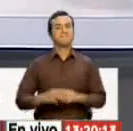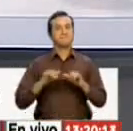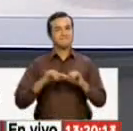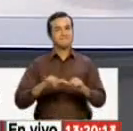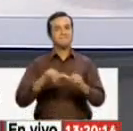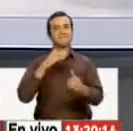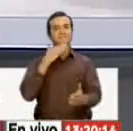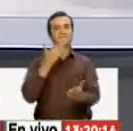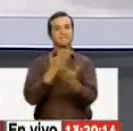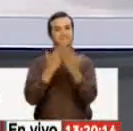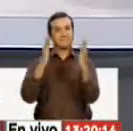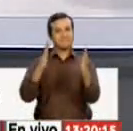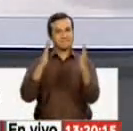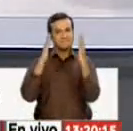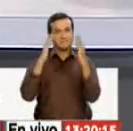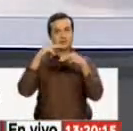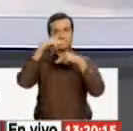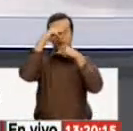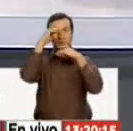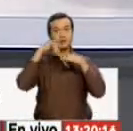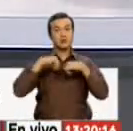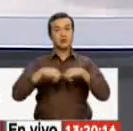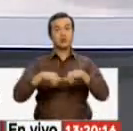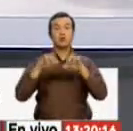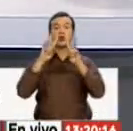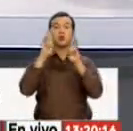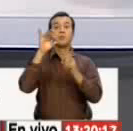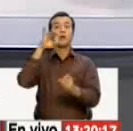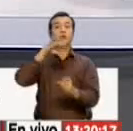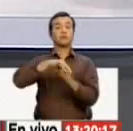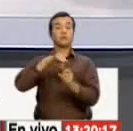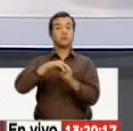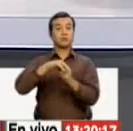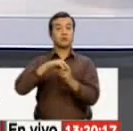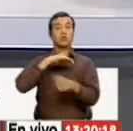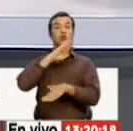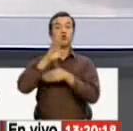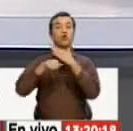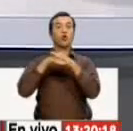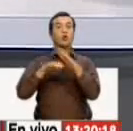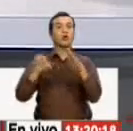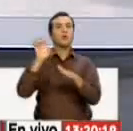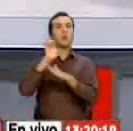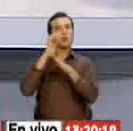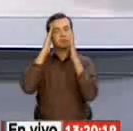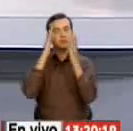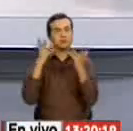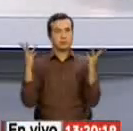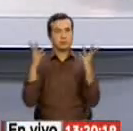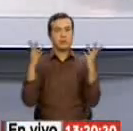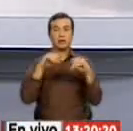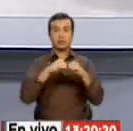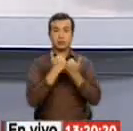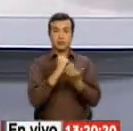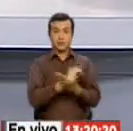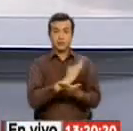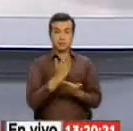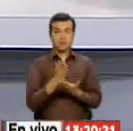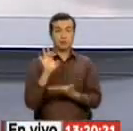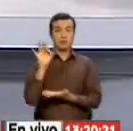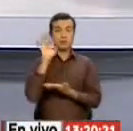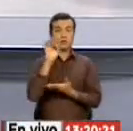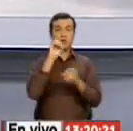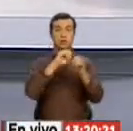Continuamos, gracias por acompañarnos. Más noticias, la consulta popular está en la mira de todo el país. Desde el Parlamento, los representantes de todas